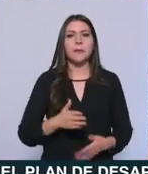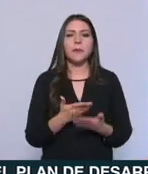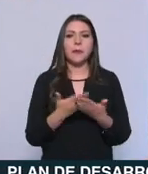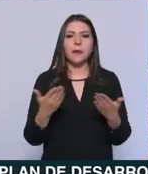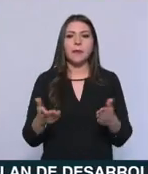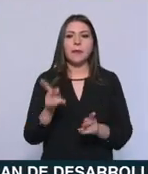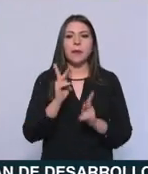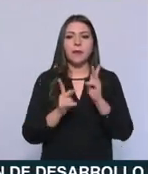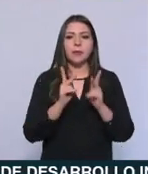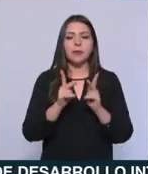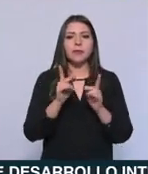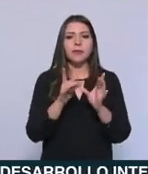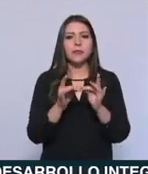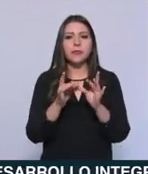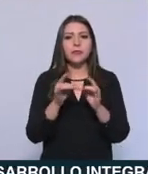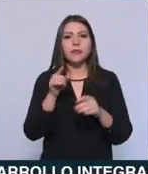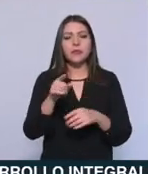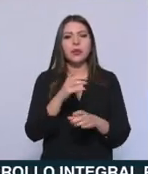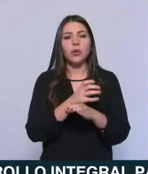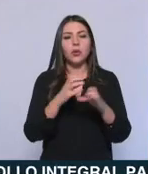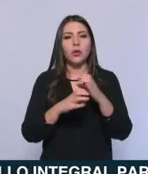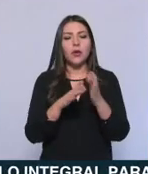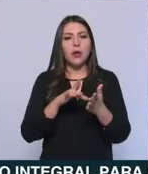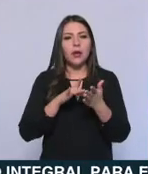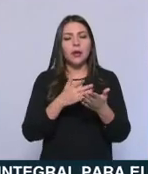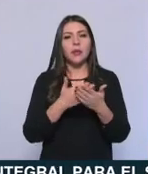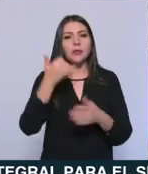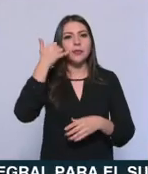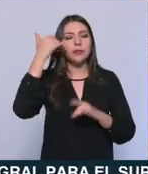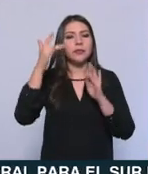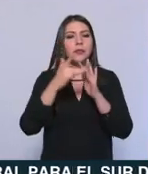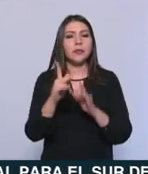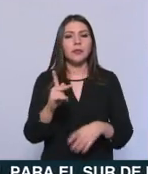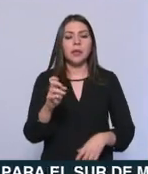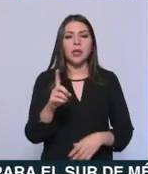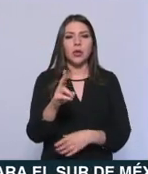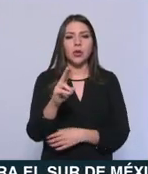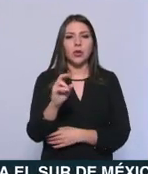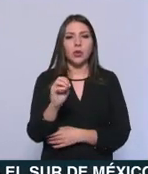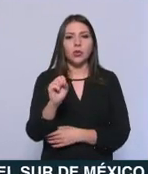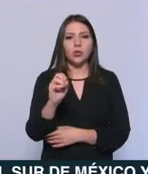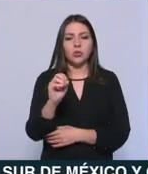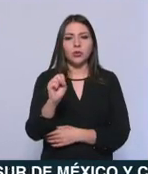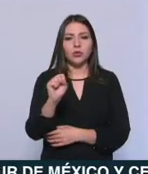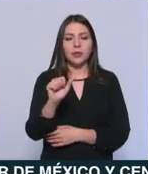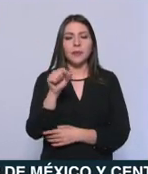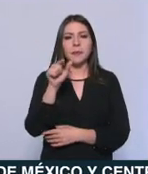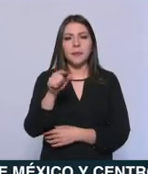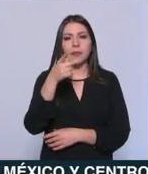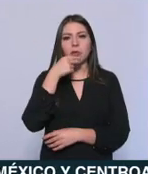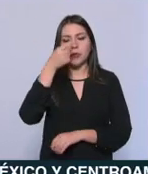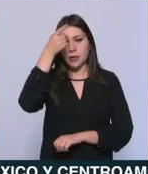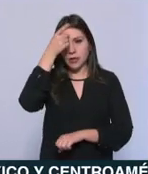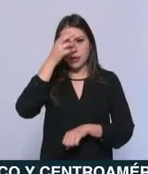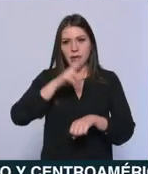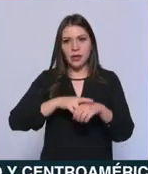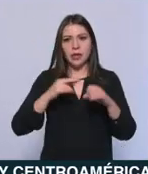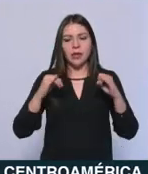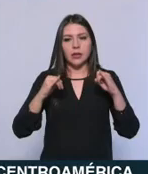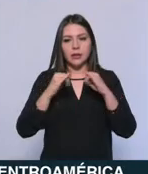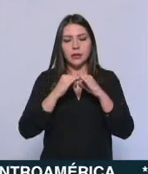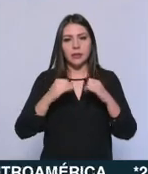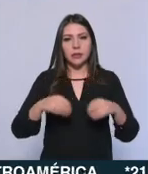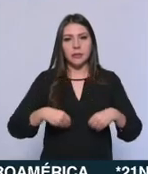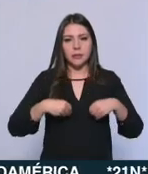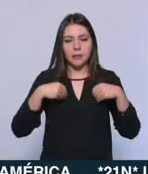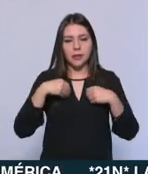para conversar sobre estos beneficios está en la línea telefónica Pedro Sosa Álvarez. Él es director general del Instituto de Vivienda de la capital del